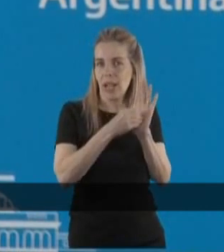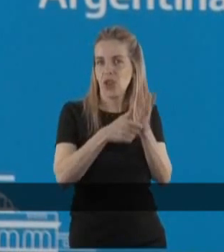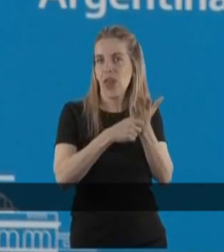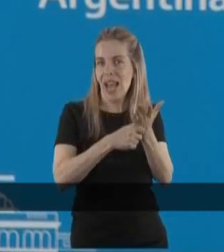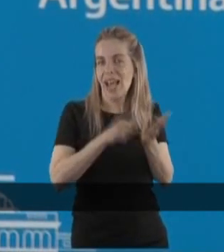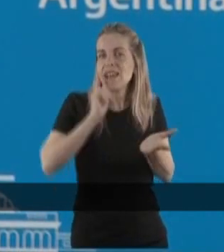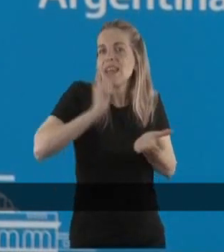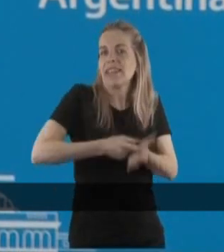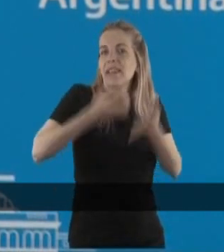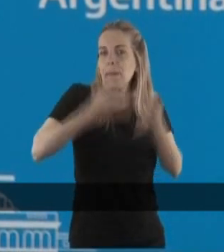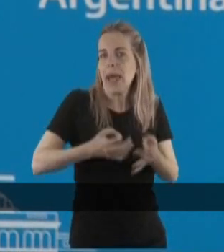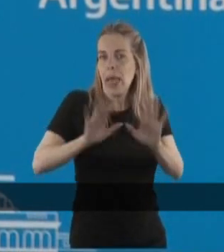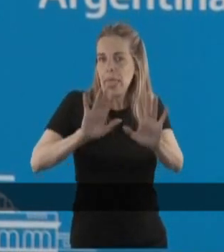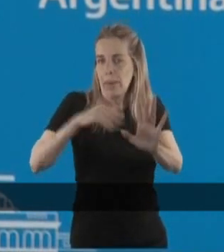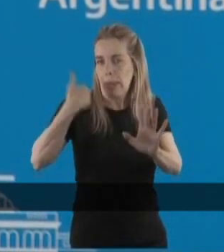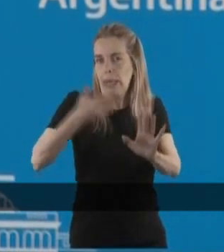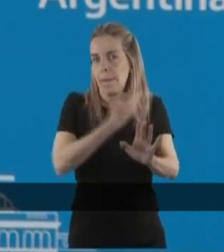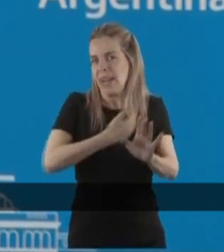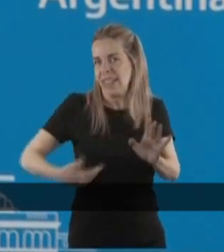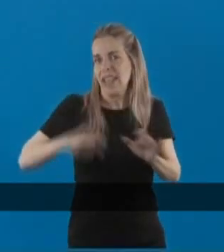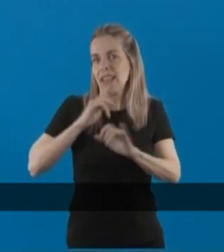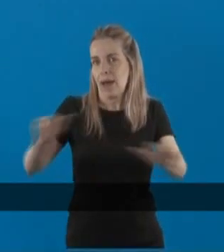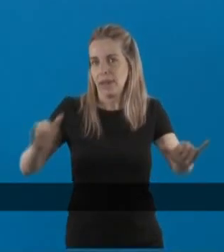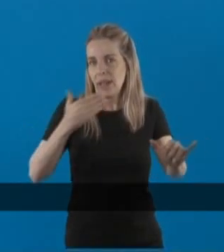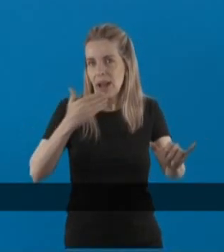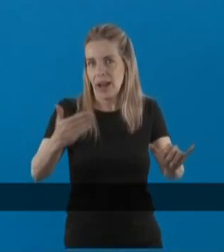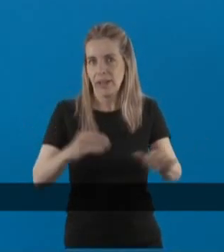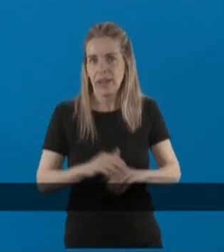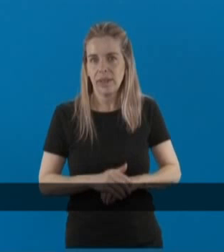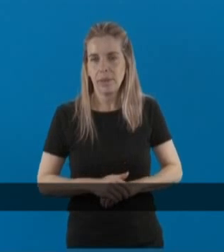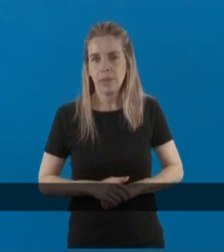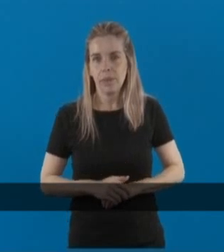medidas que encabezará el presidente cuando haya que comunicarlas. Gracias.